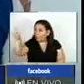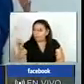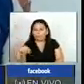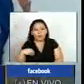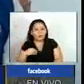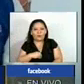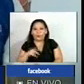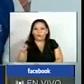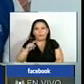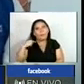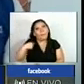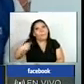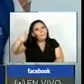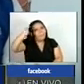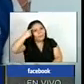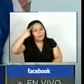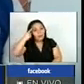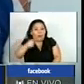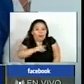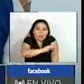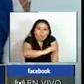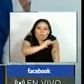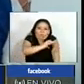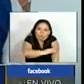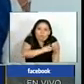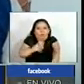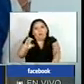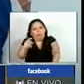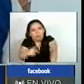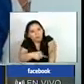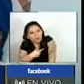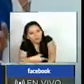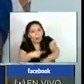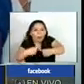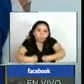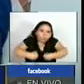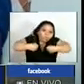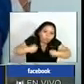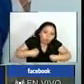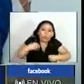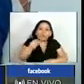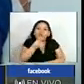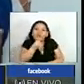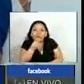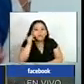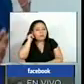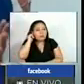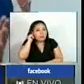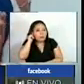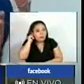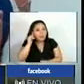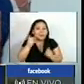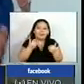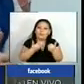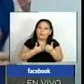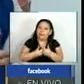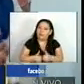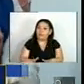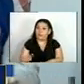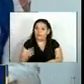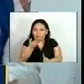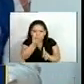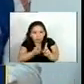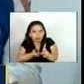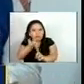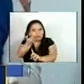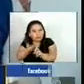pues no es lo mismo un paciente hipertenso, diabético, obeso o adulto mayor, pues el tratamiento particular